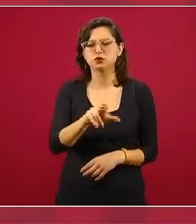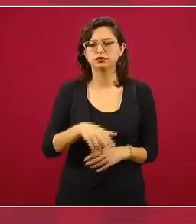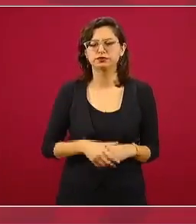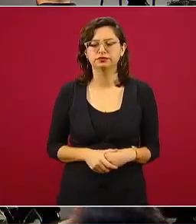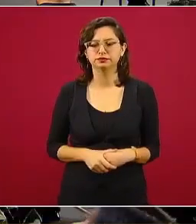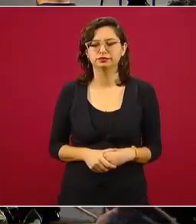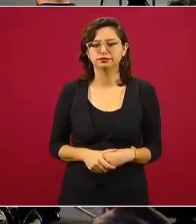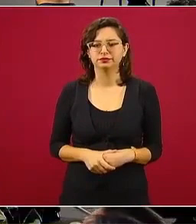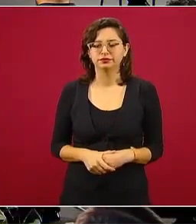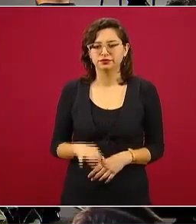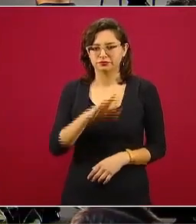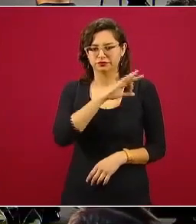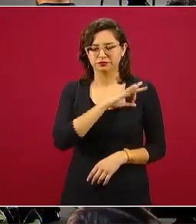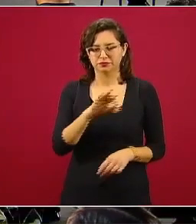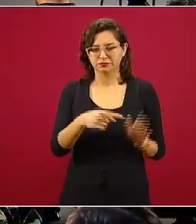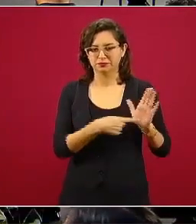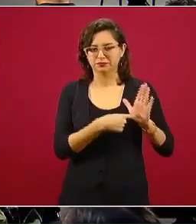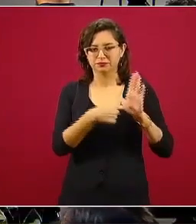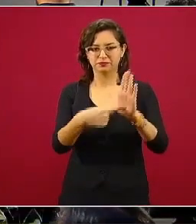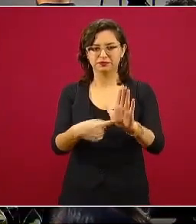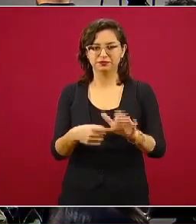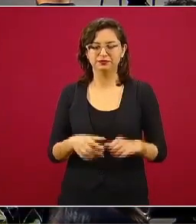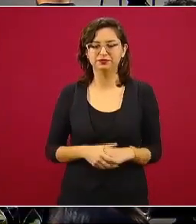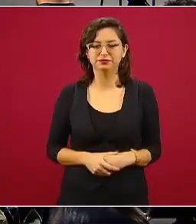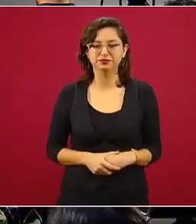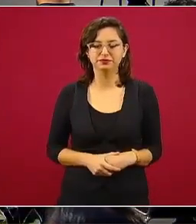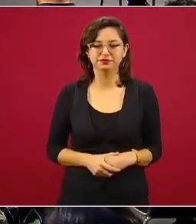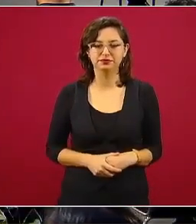A ver si pueden poner.